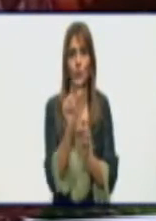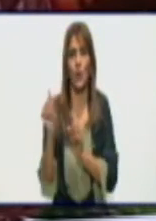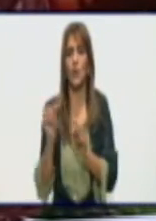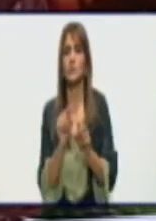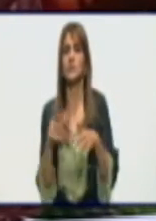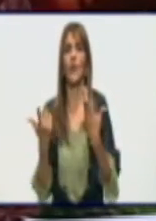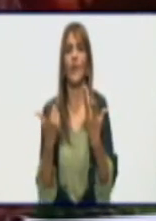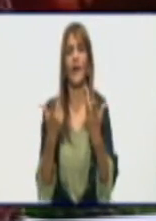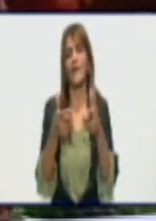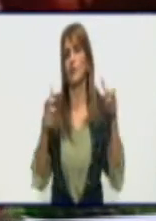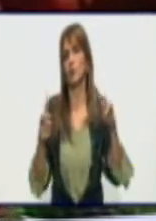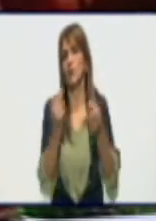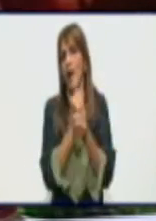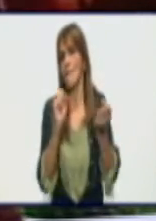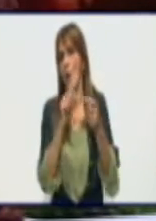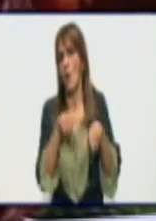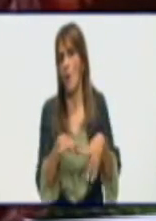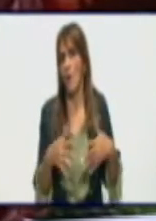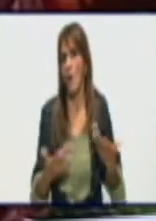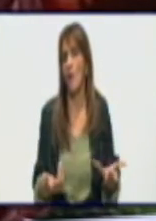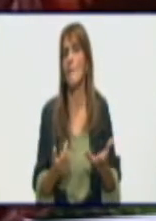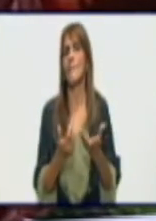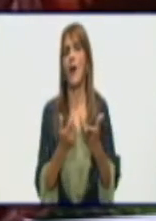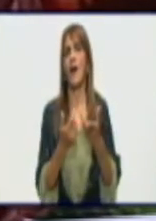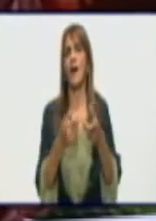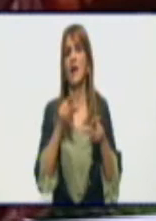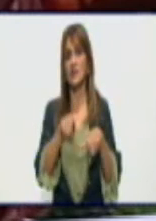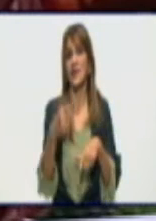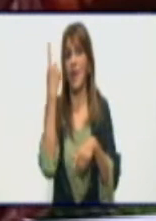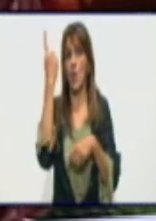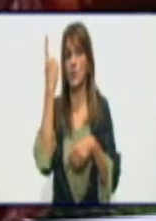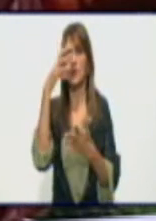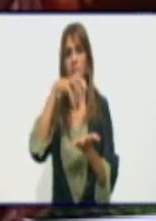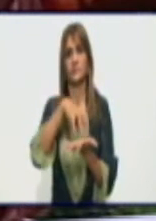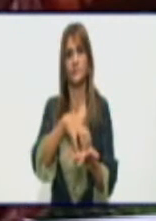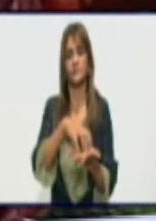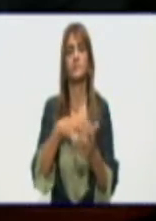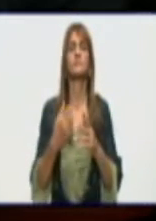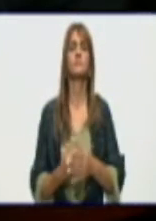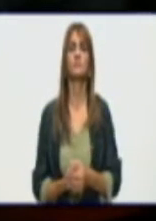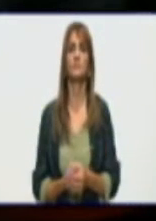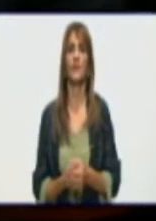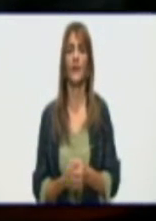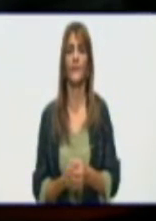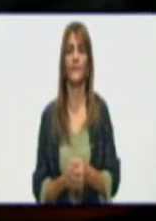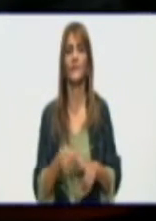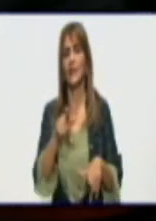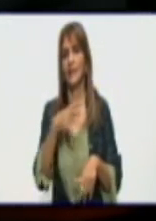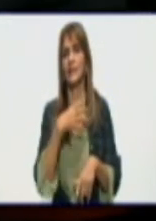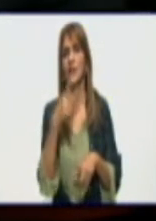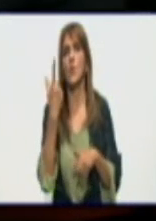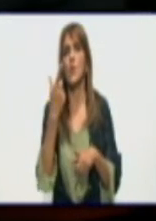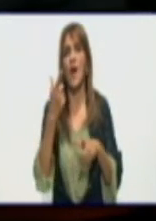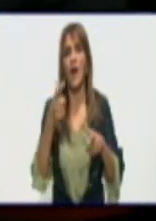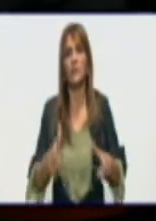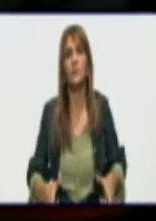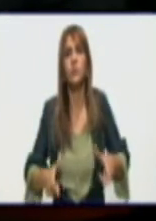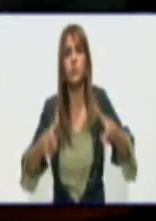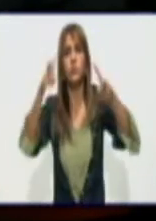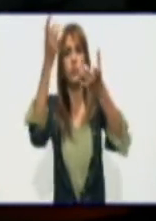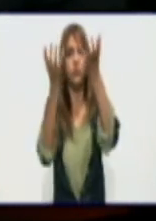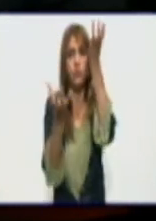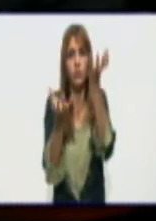Digo, hay algo que hay que destacar. Esa es la única unidad nuestra que tenemos en Bayamo que tiene una caldera. Pero esa caldera lleva alrededor